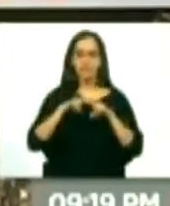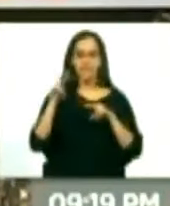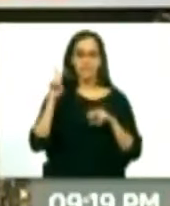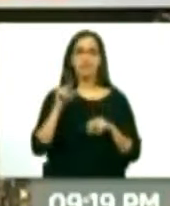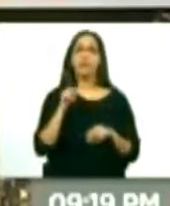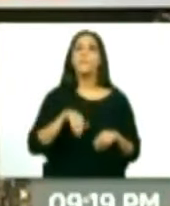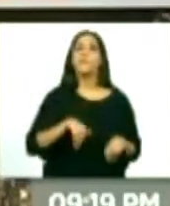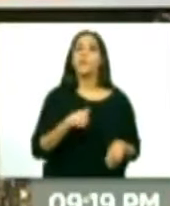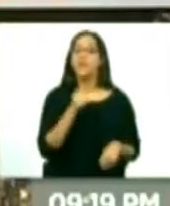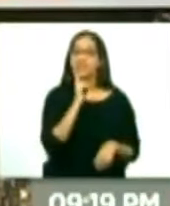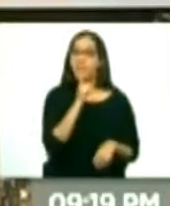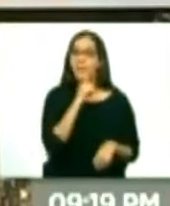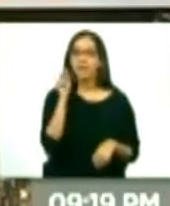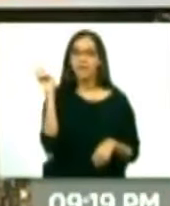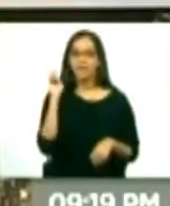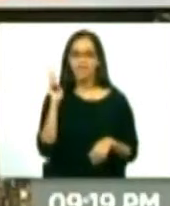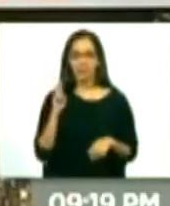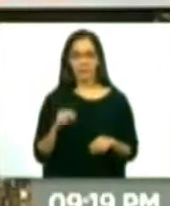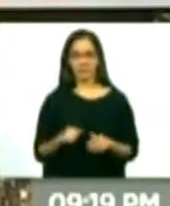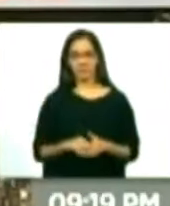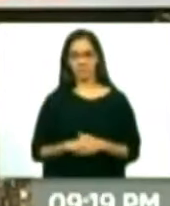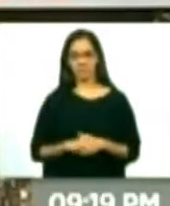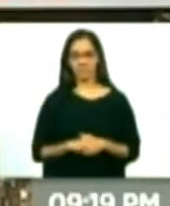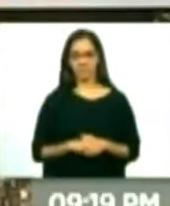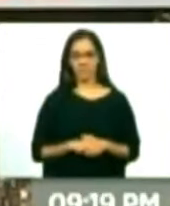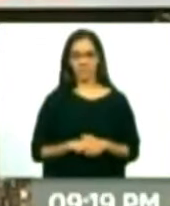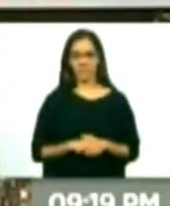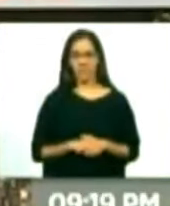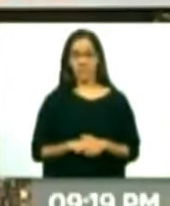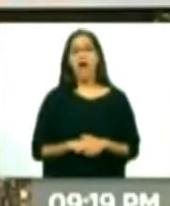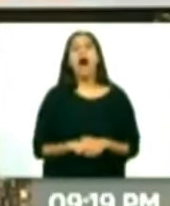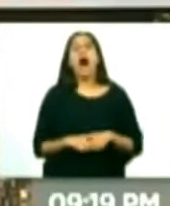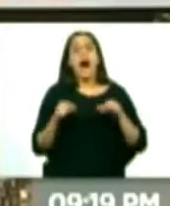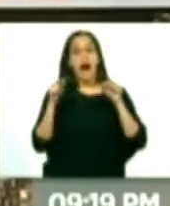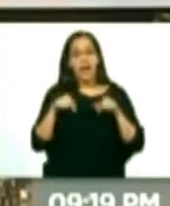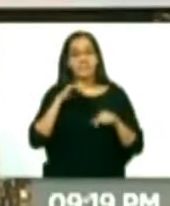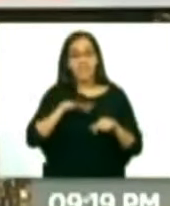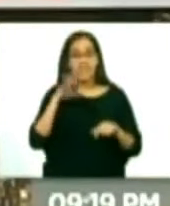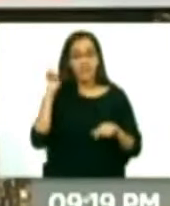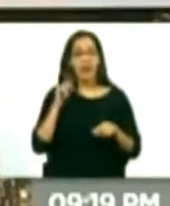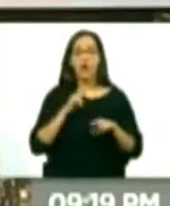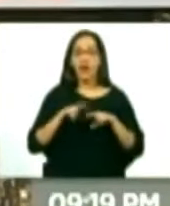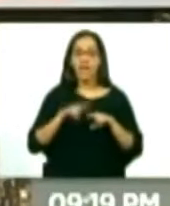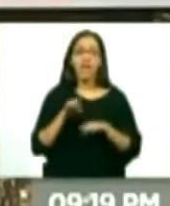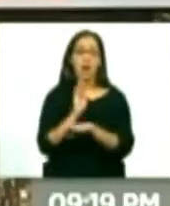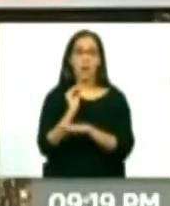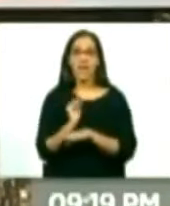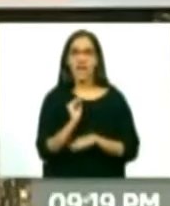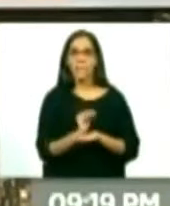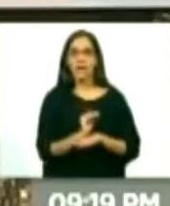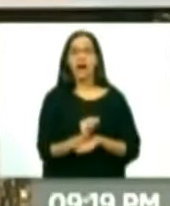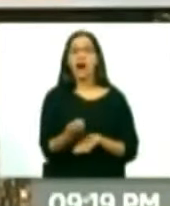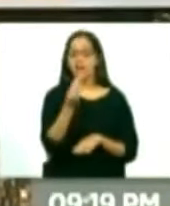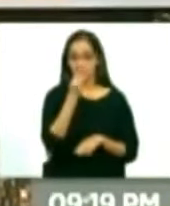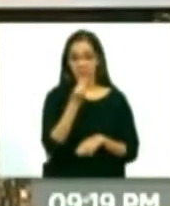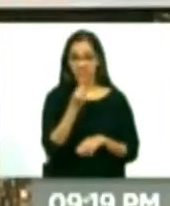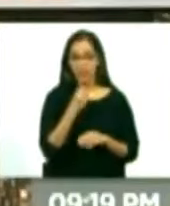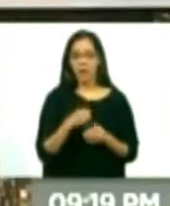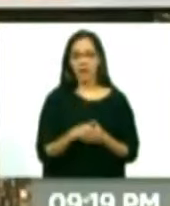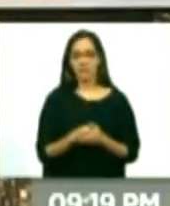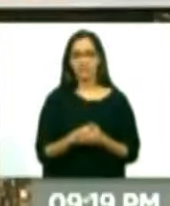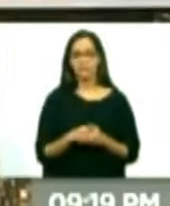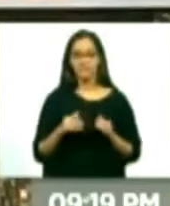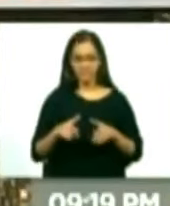Venezuela, te pudieras llamar Venezuela. Así está Venezuela, es una niña, cuidémosla, alimentémosla para